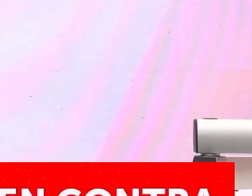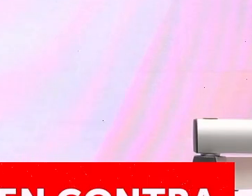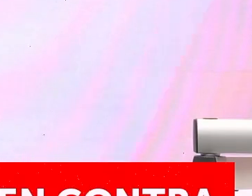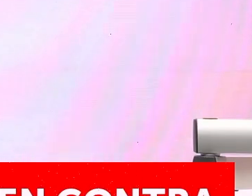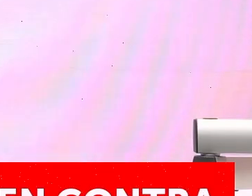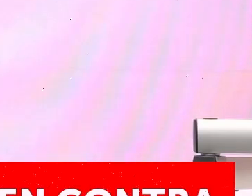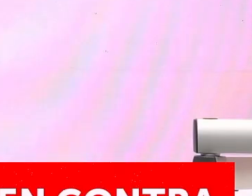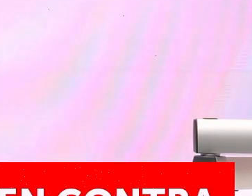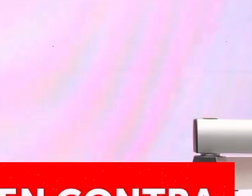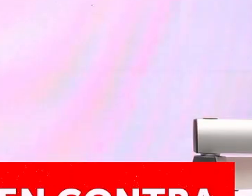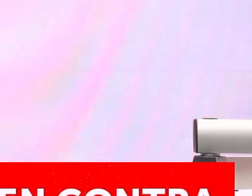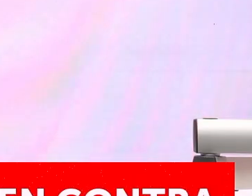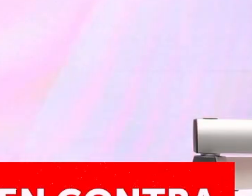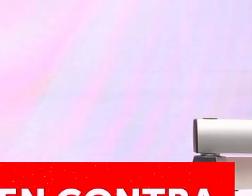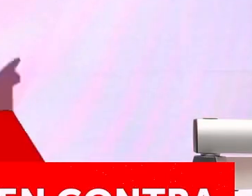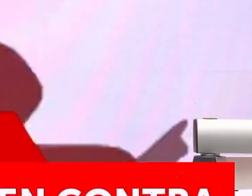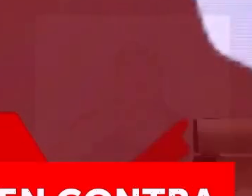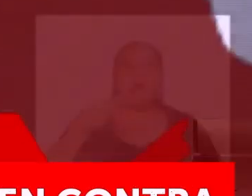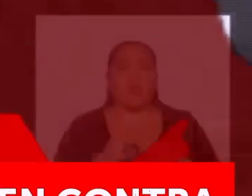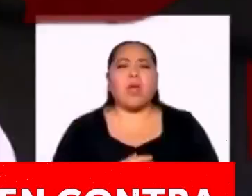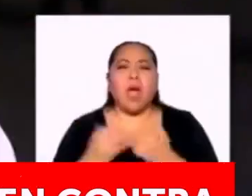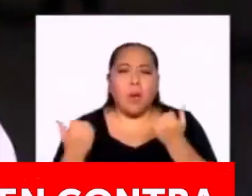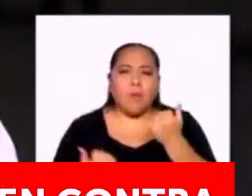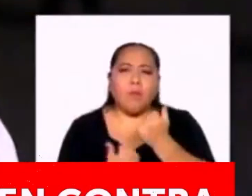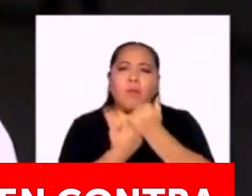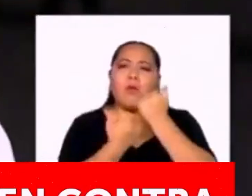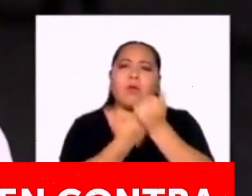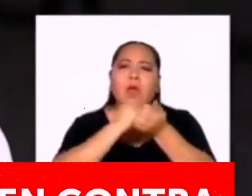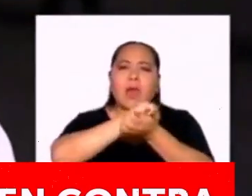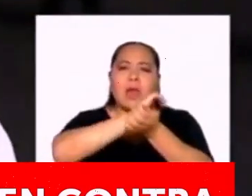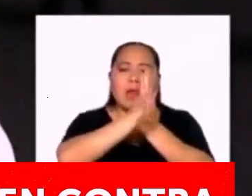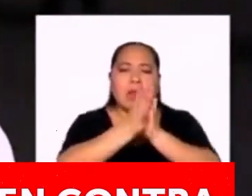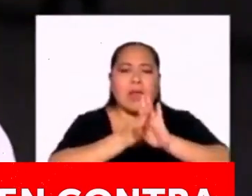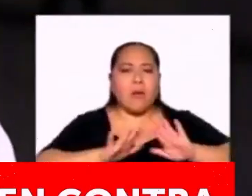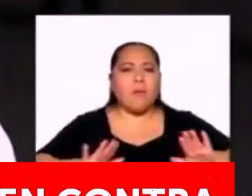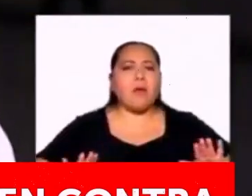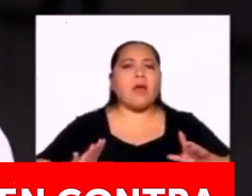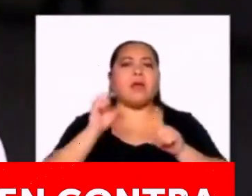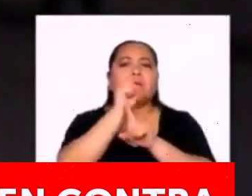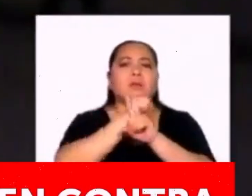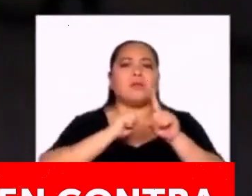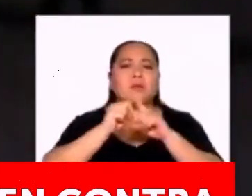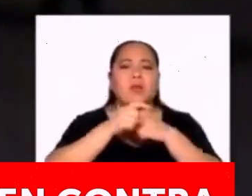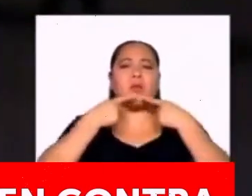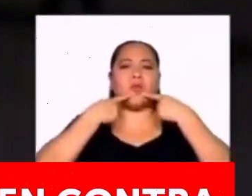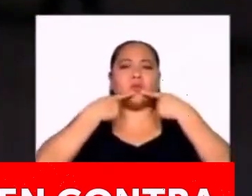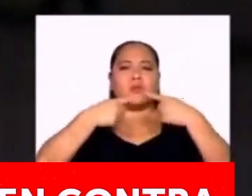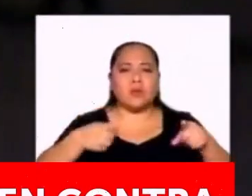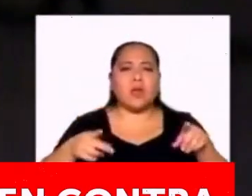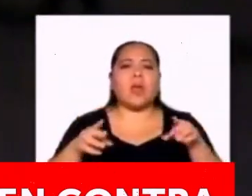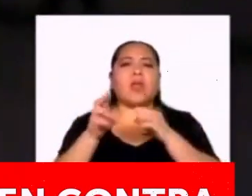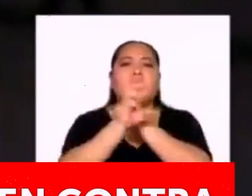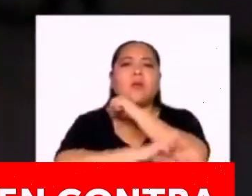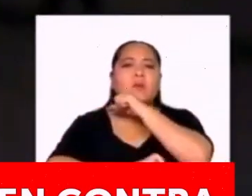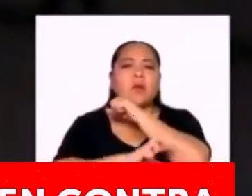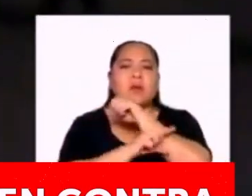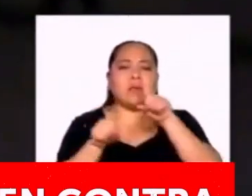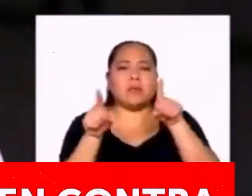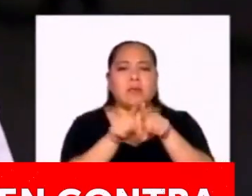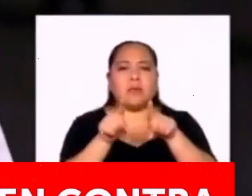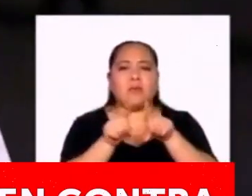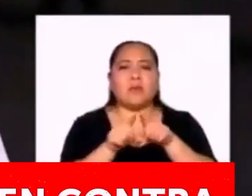al 100%. Debo anunciar al país, gracias a los datos obtenidos nuevamente por los